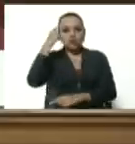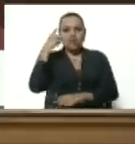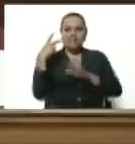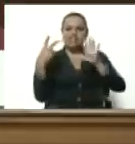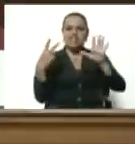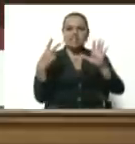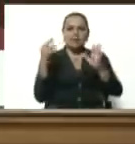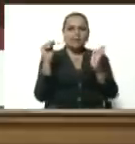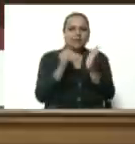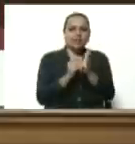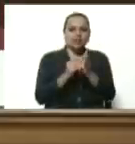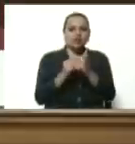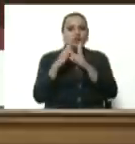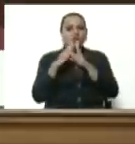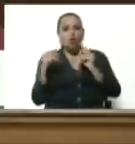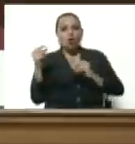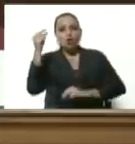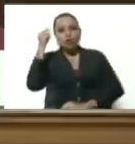por día,